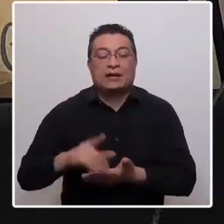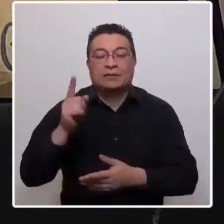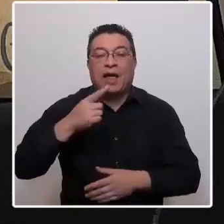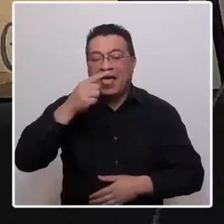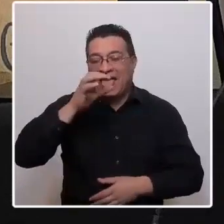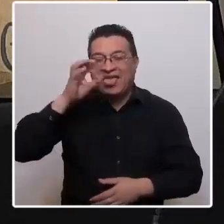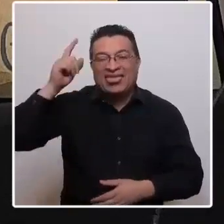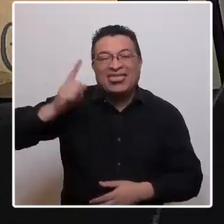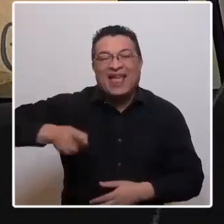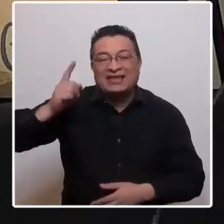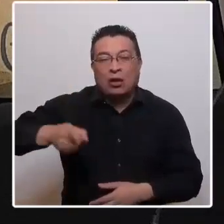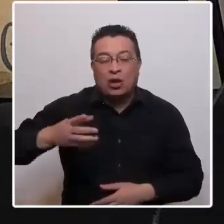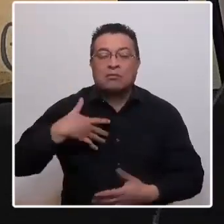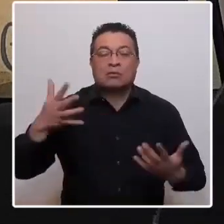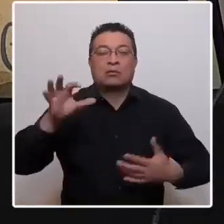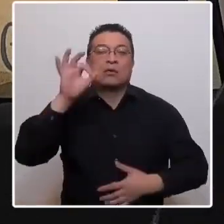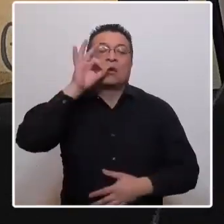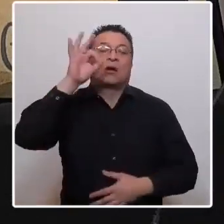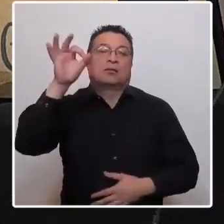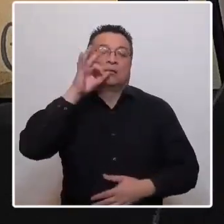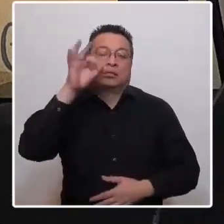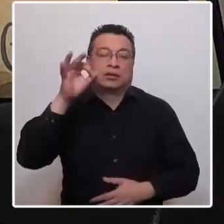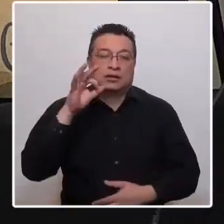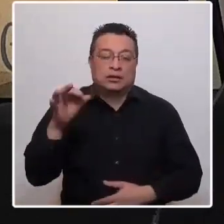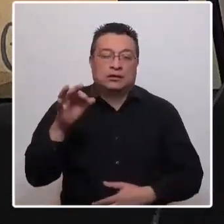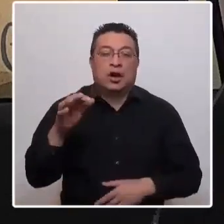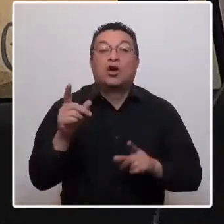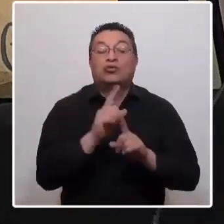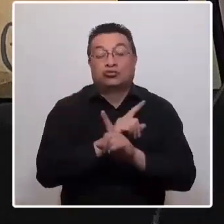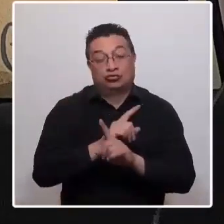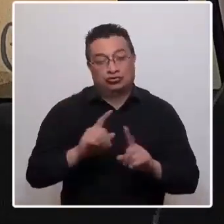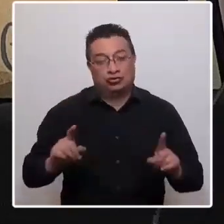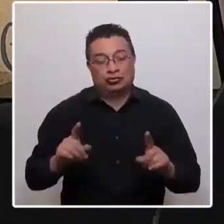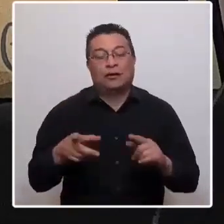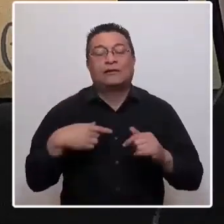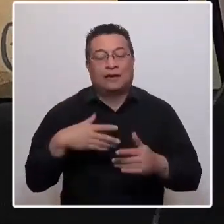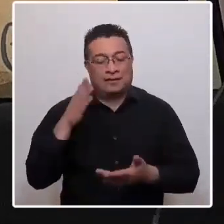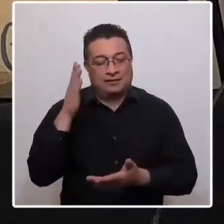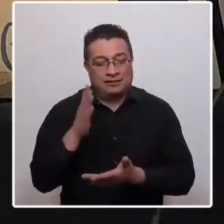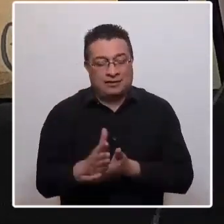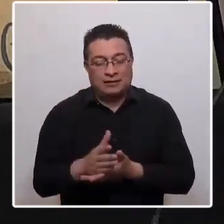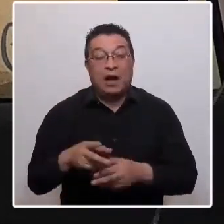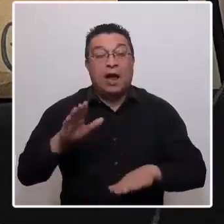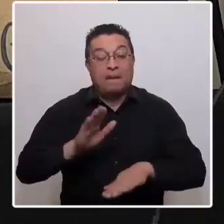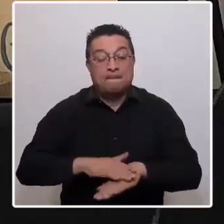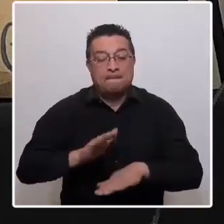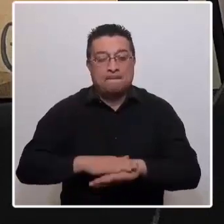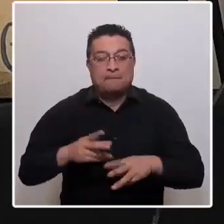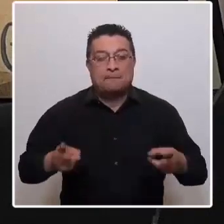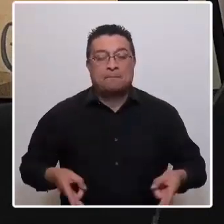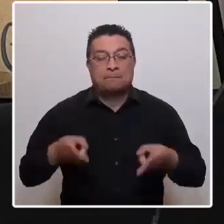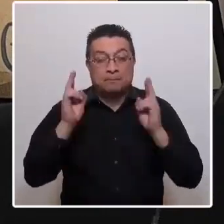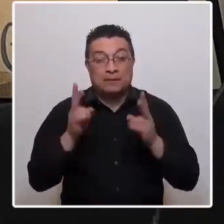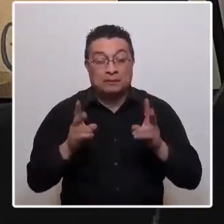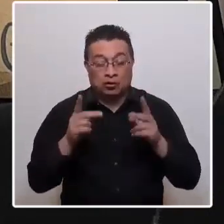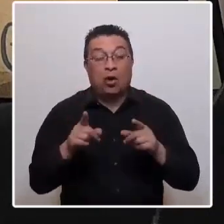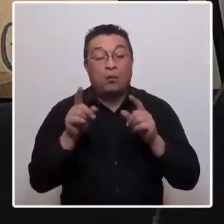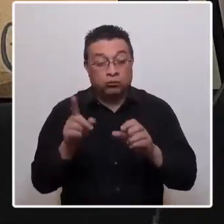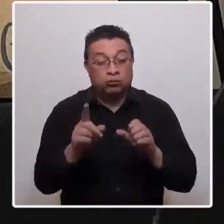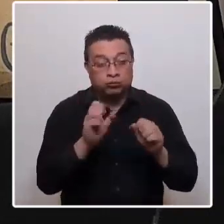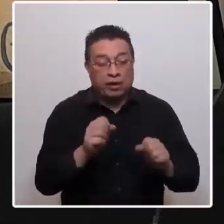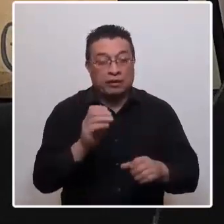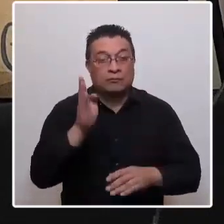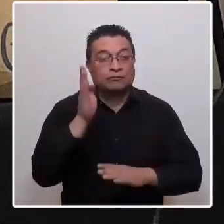dictadura para enriquecerse, sino que van a haber autorizaciones, las cuales podrán ser